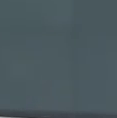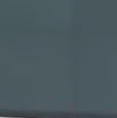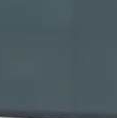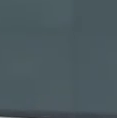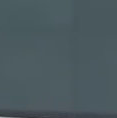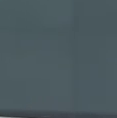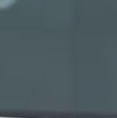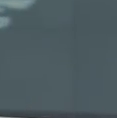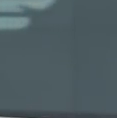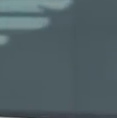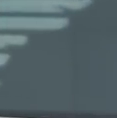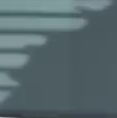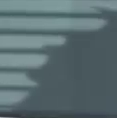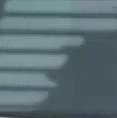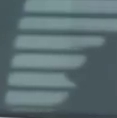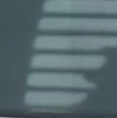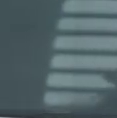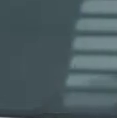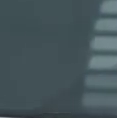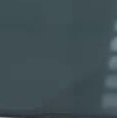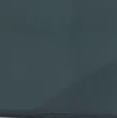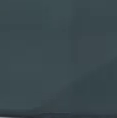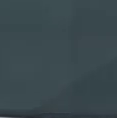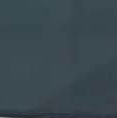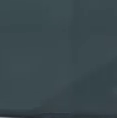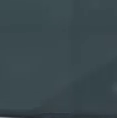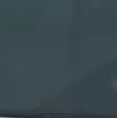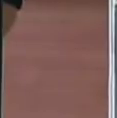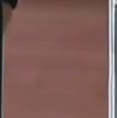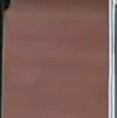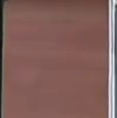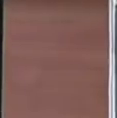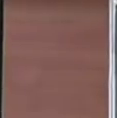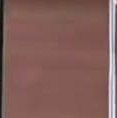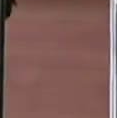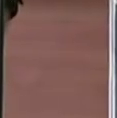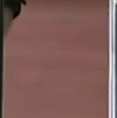del Consejo Nacional Electoral, Carlos Luis Aranguren, nos informa. Adelante, te escuchamos.